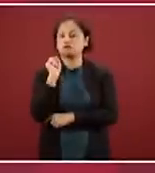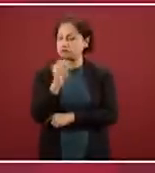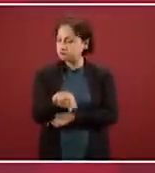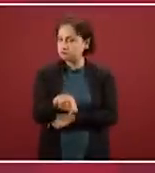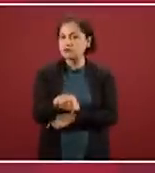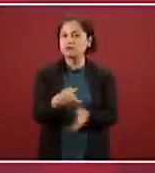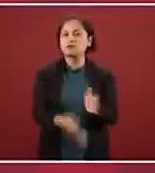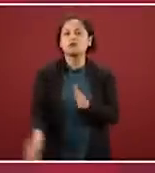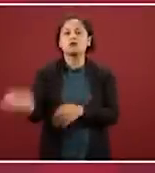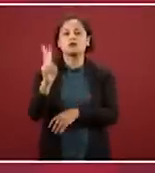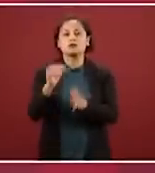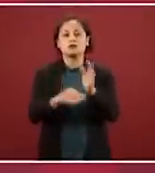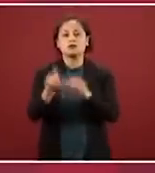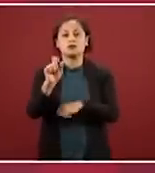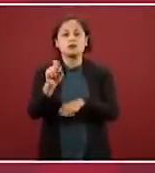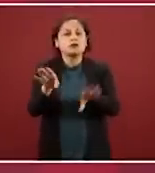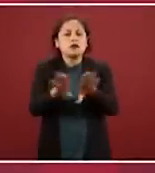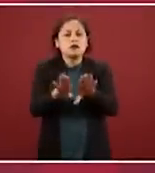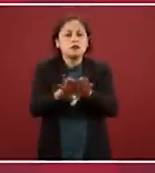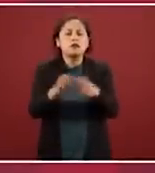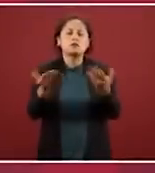es atender las causas,